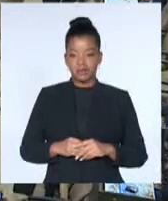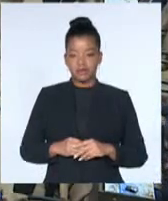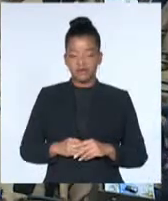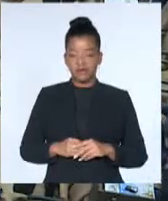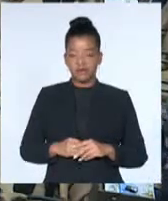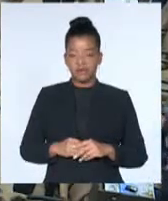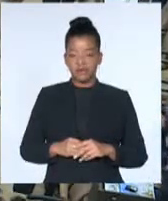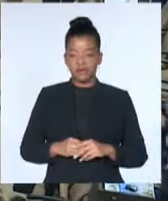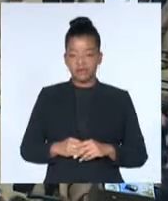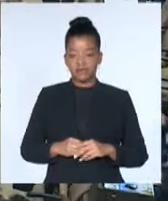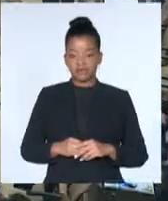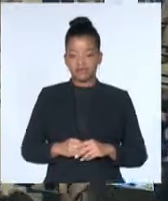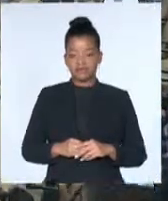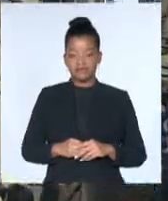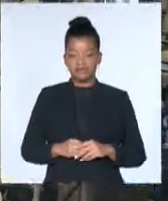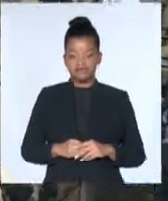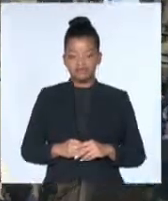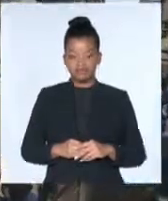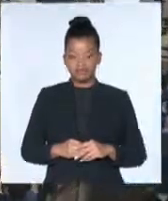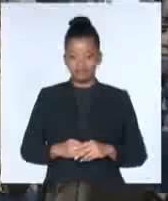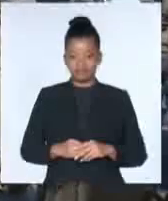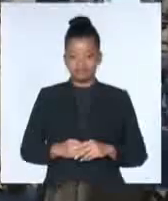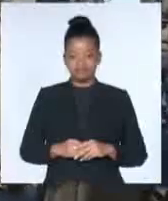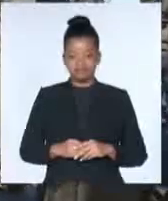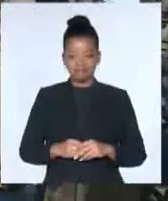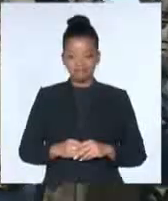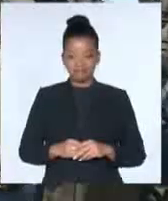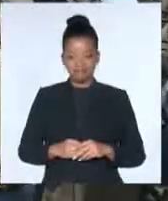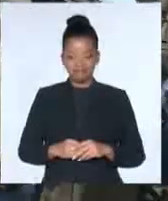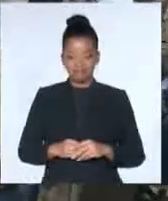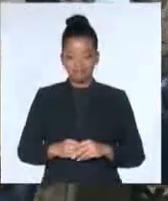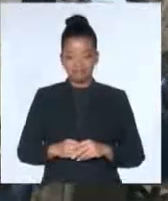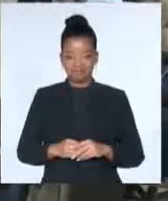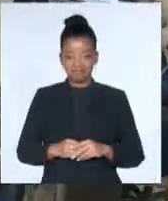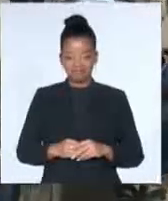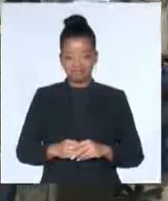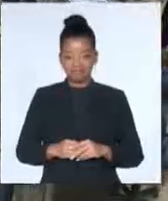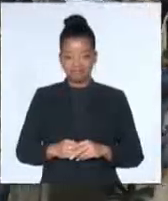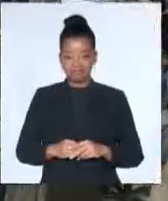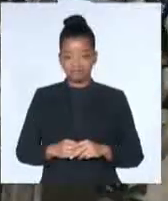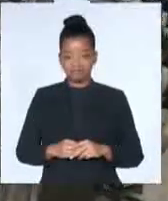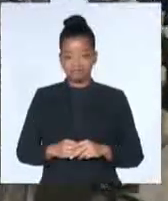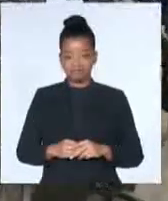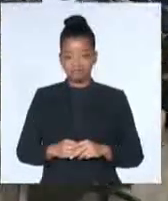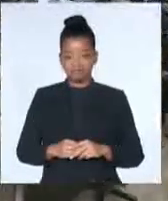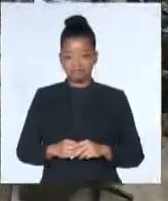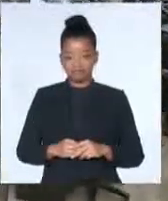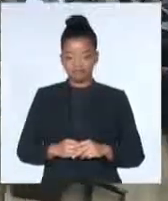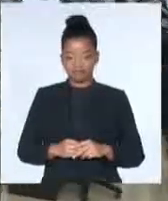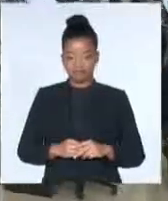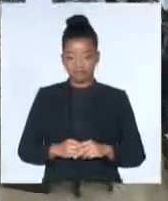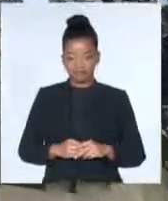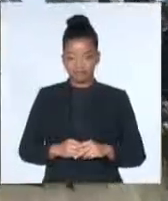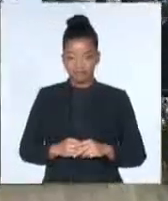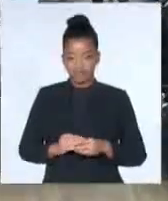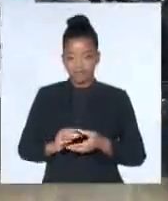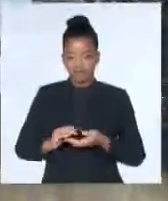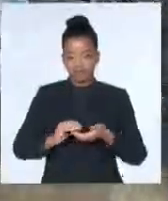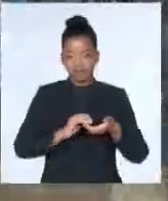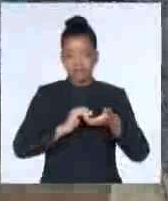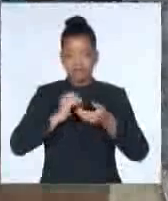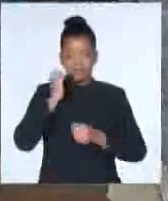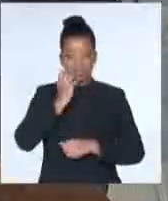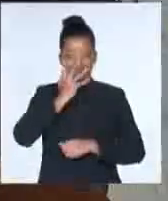Bismillahirrahmanirrahim. En el nombre de Dios, compasivo y misericordioso. Miguel Díaz Canel, Reis Jumhur Muhtaram Cuba.